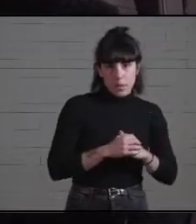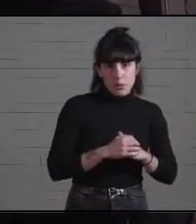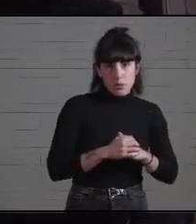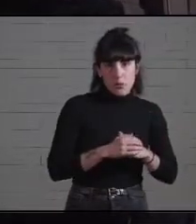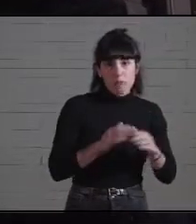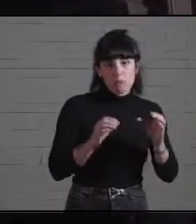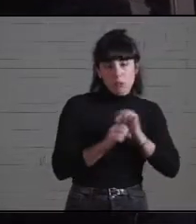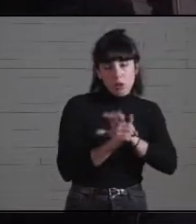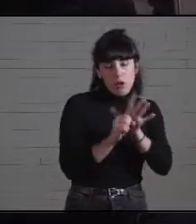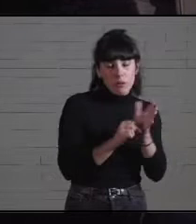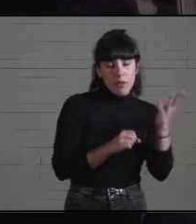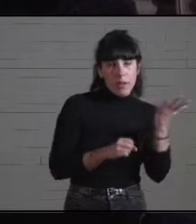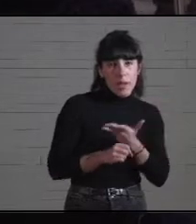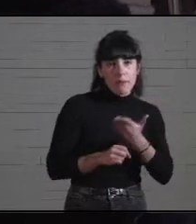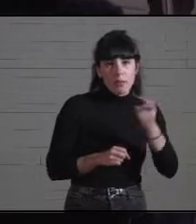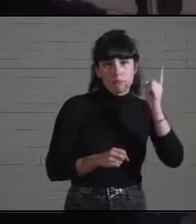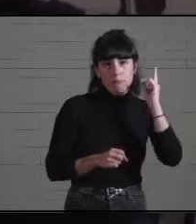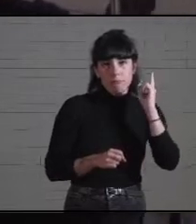pandemia.